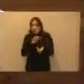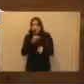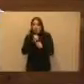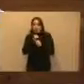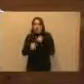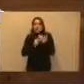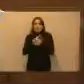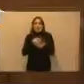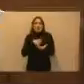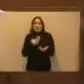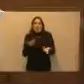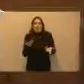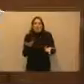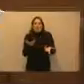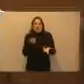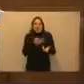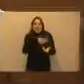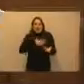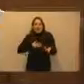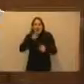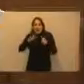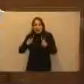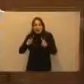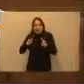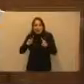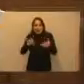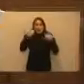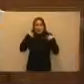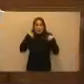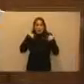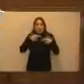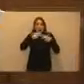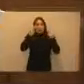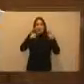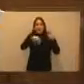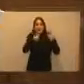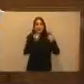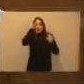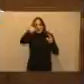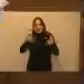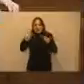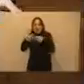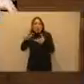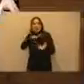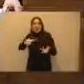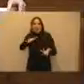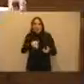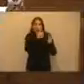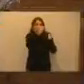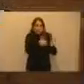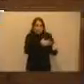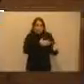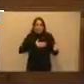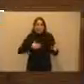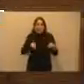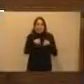qué trituradora quieren ustedes que metamos a las personas que hayan ocupado algún tipo de responsabilidad en la Administración Pública? Mire, ustedes lo que buscan es la